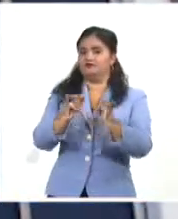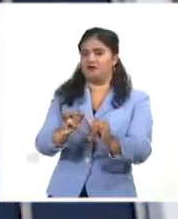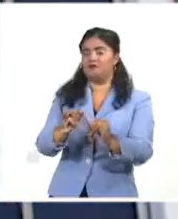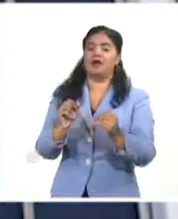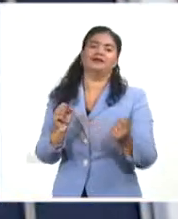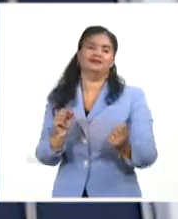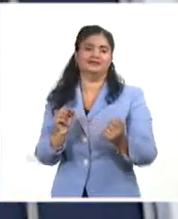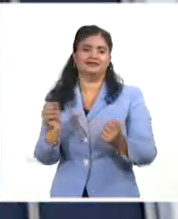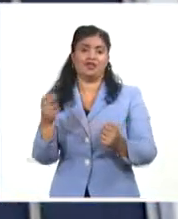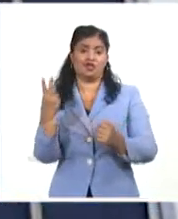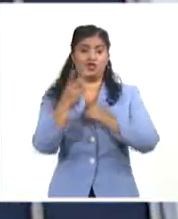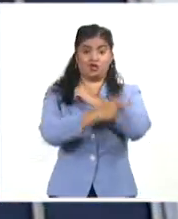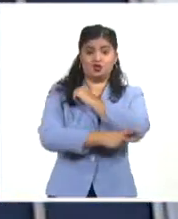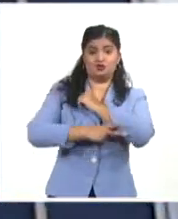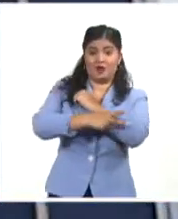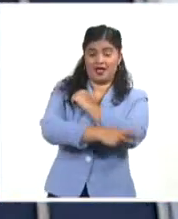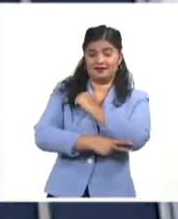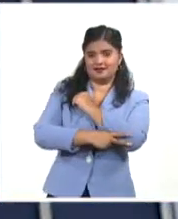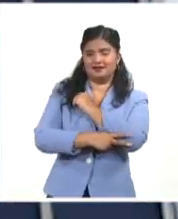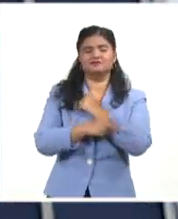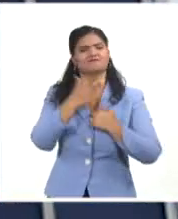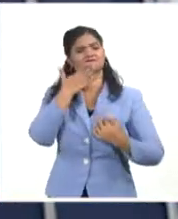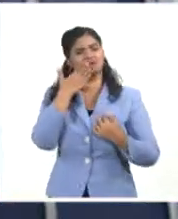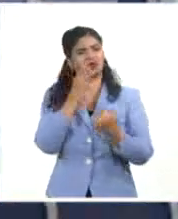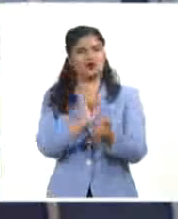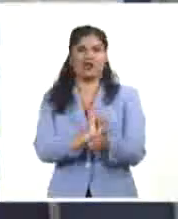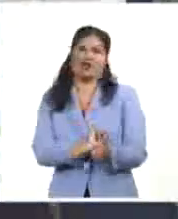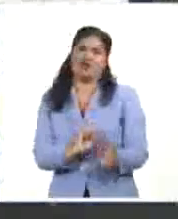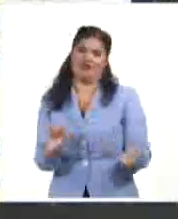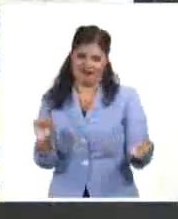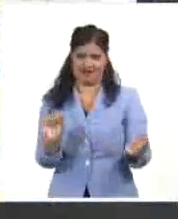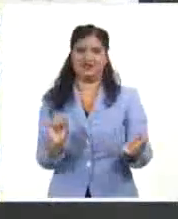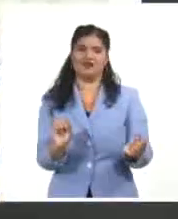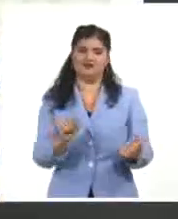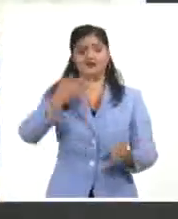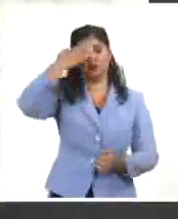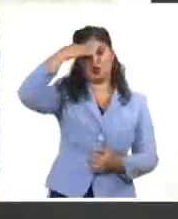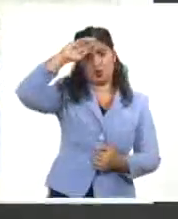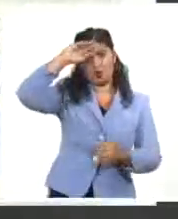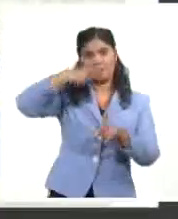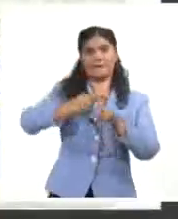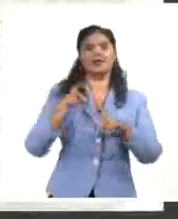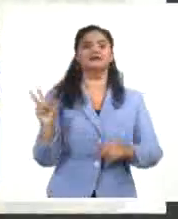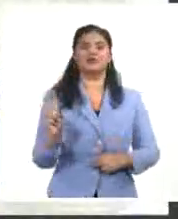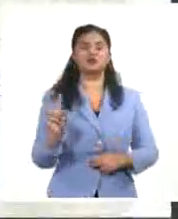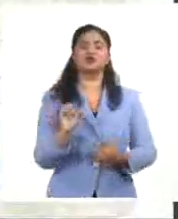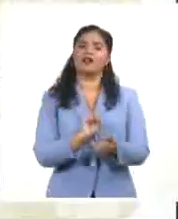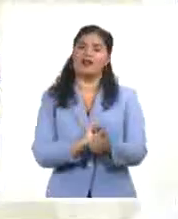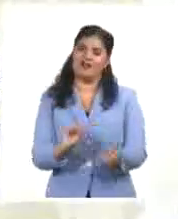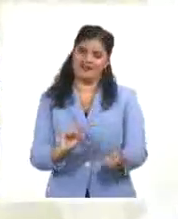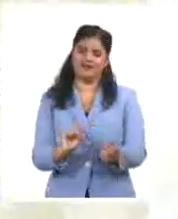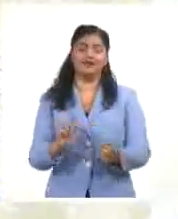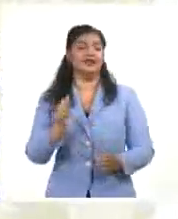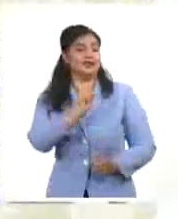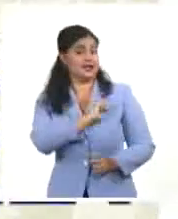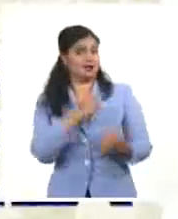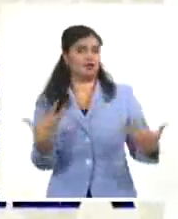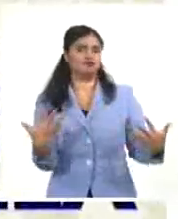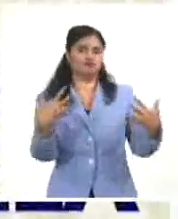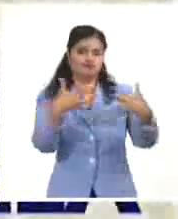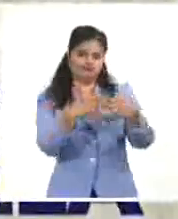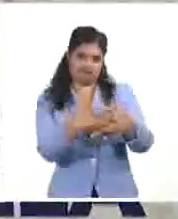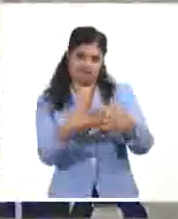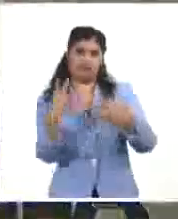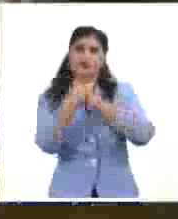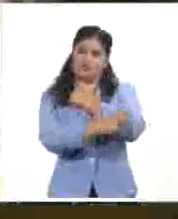libertad y la soberanía de América Latina. En tanto, la Cancillería cubana ratificó la voluntad de fortalecer los lazos de cooperación con el país